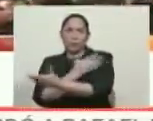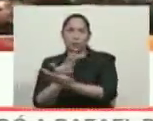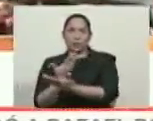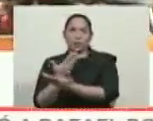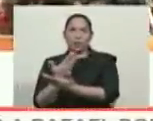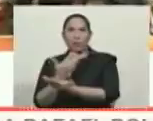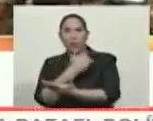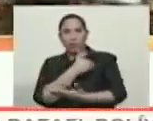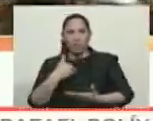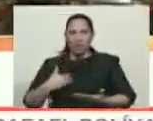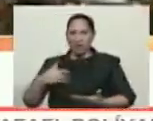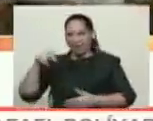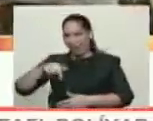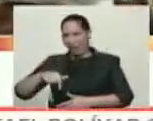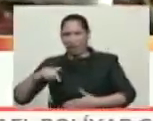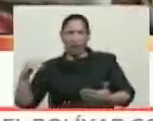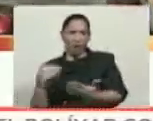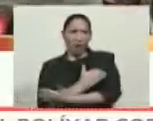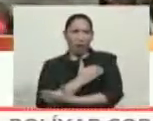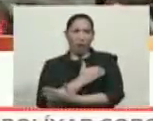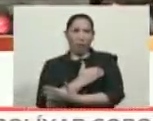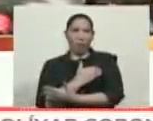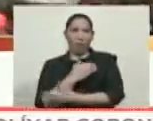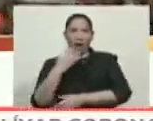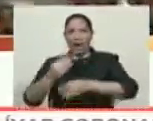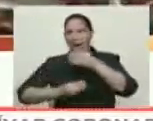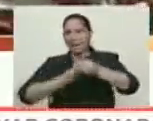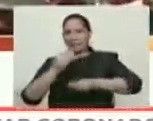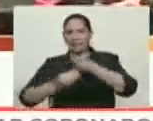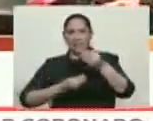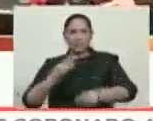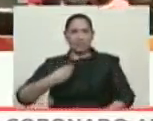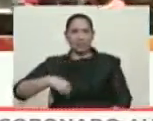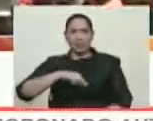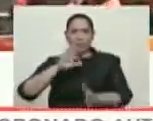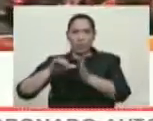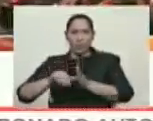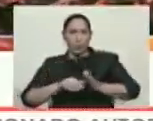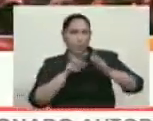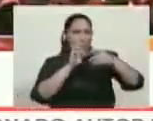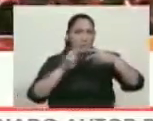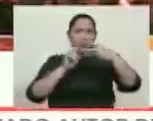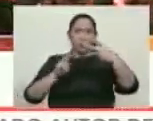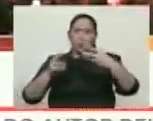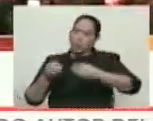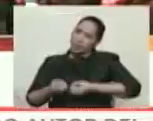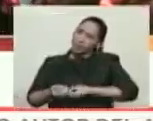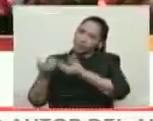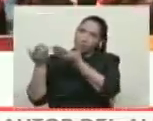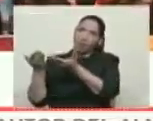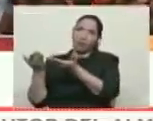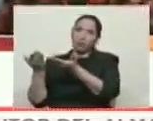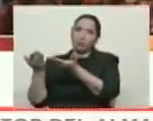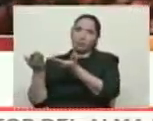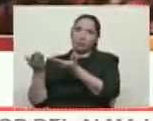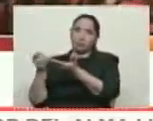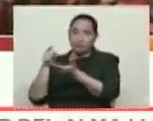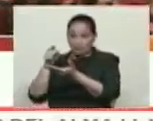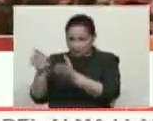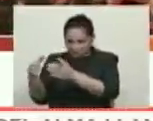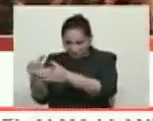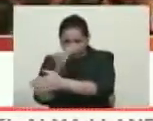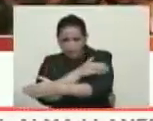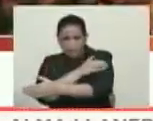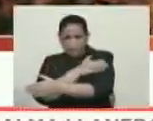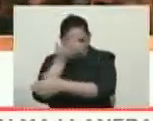que hoy da un golpe de Estado para hacerse de nuestros recursos y entregárselos. Ellos creen que